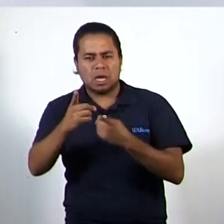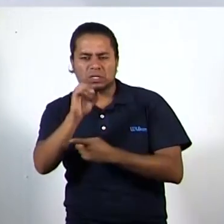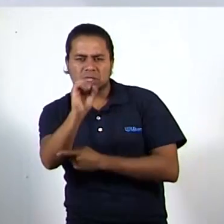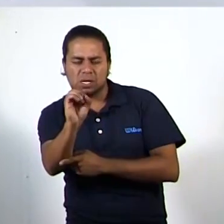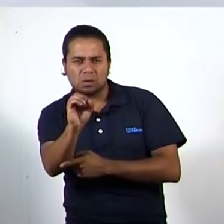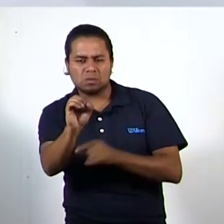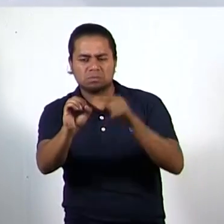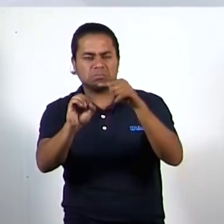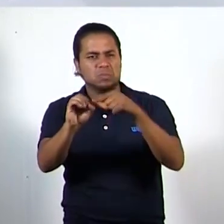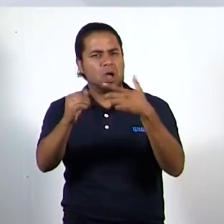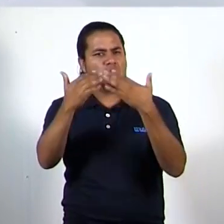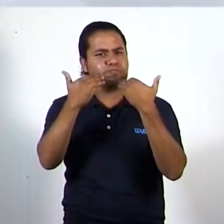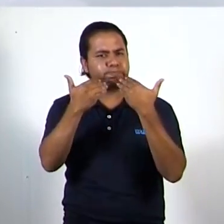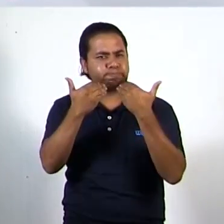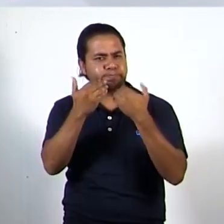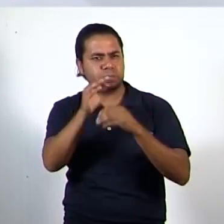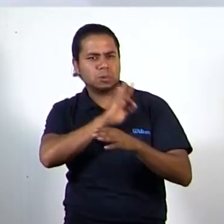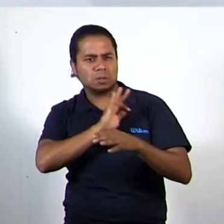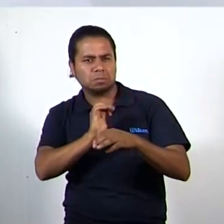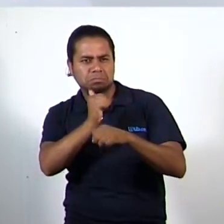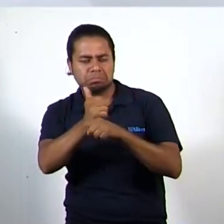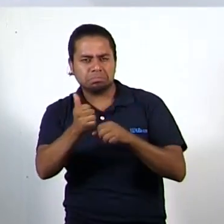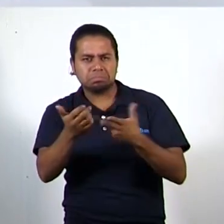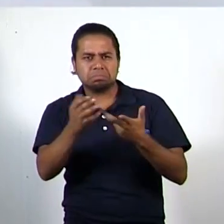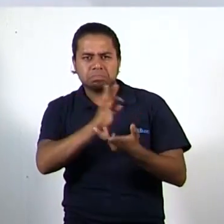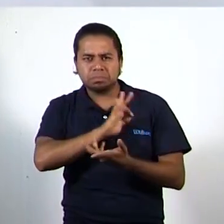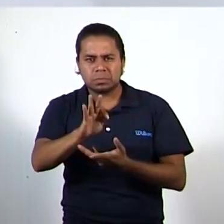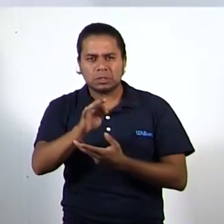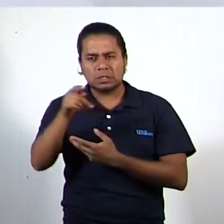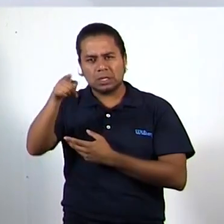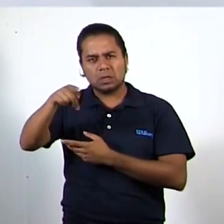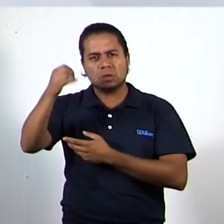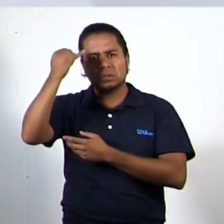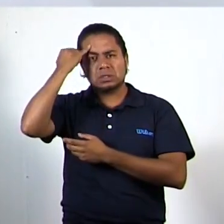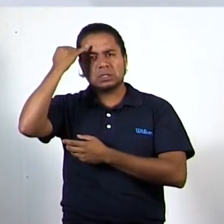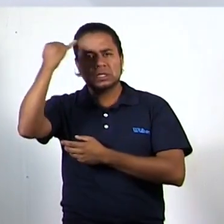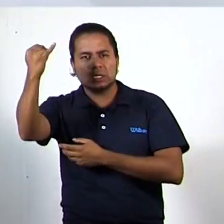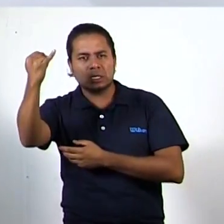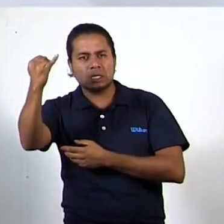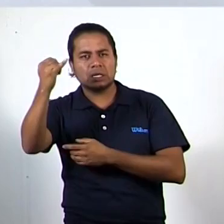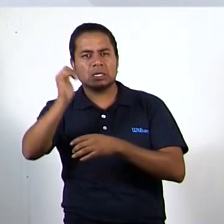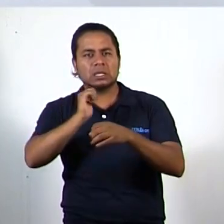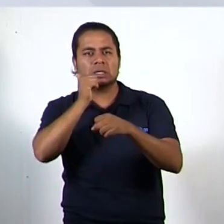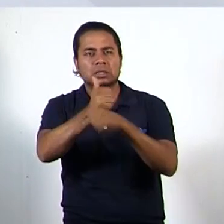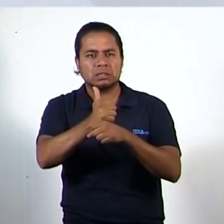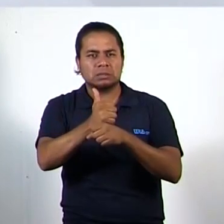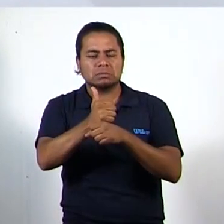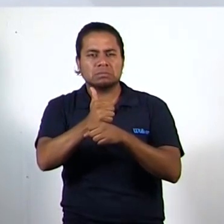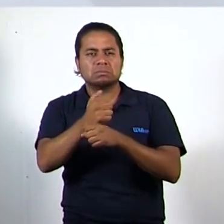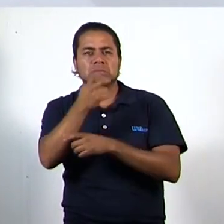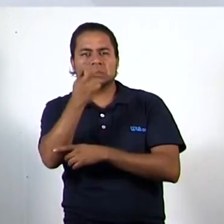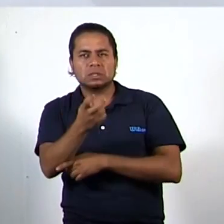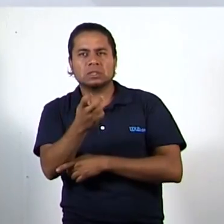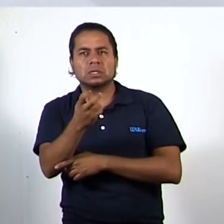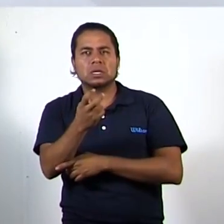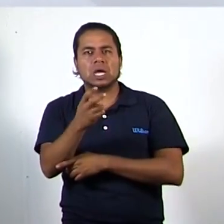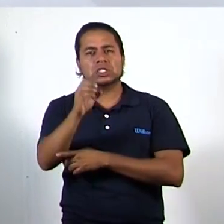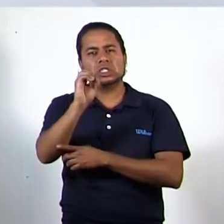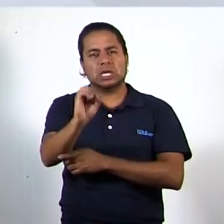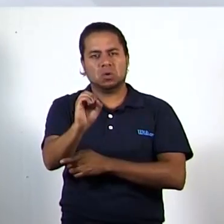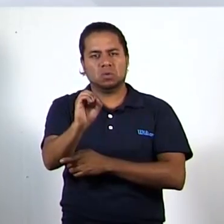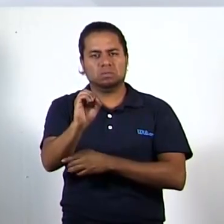donde no existe absolutamente nada? Y ellos inventaron este símbolo que representa el número